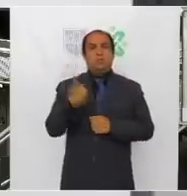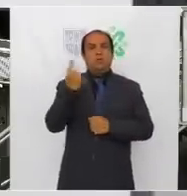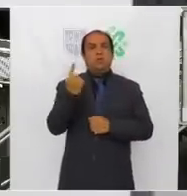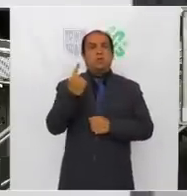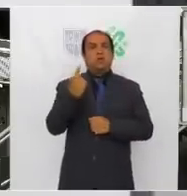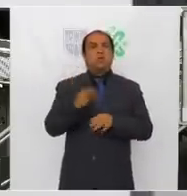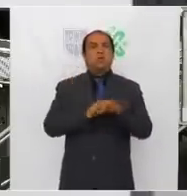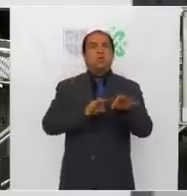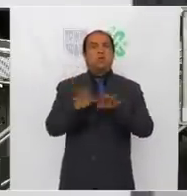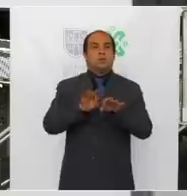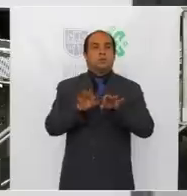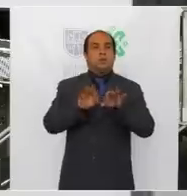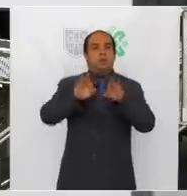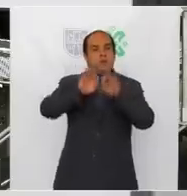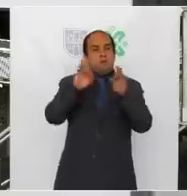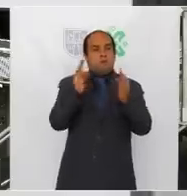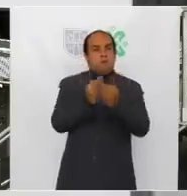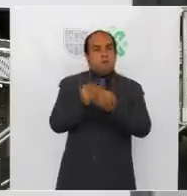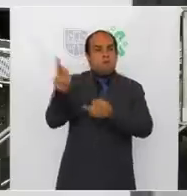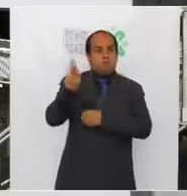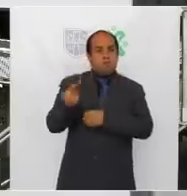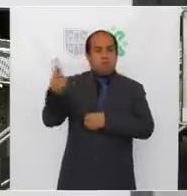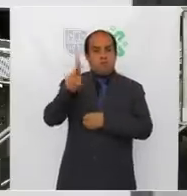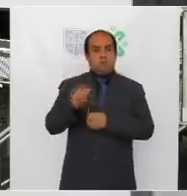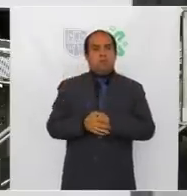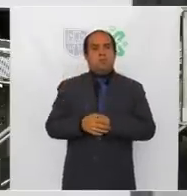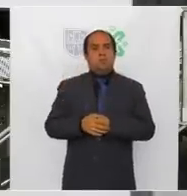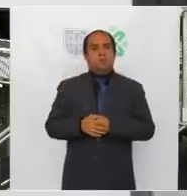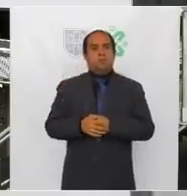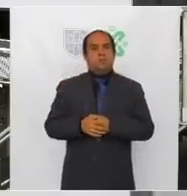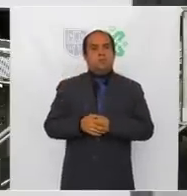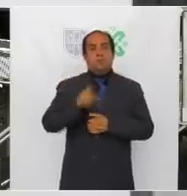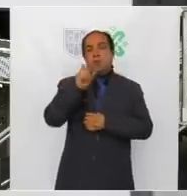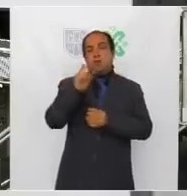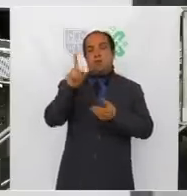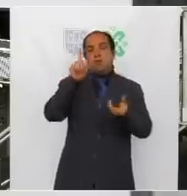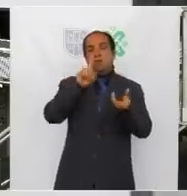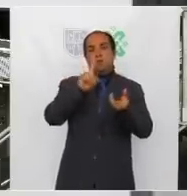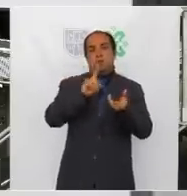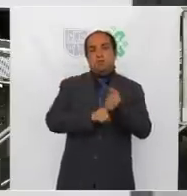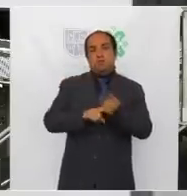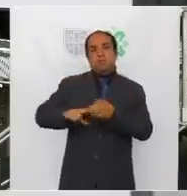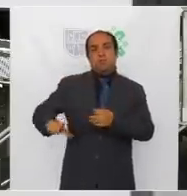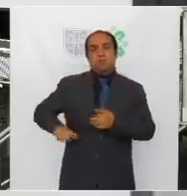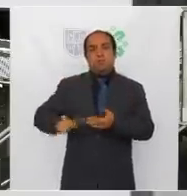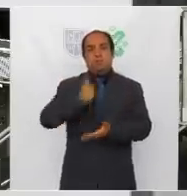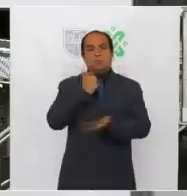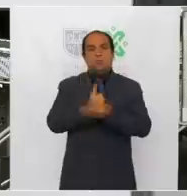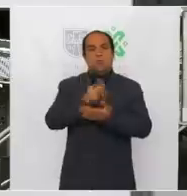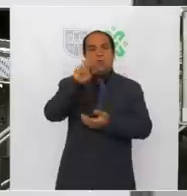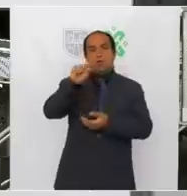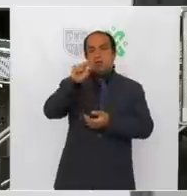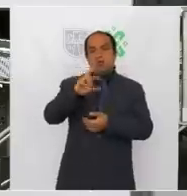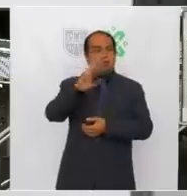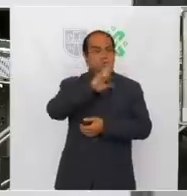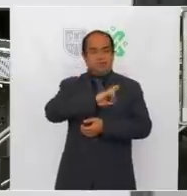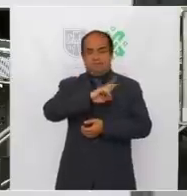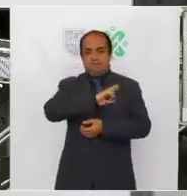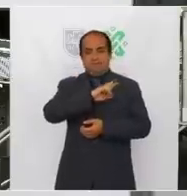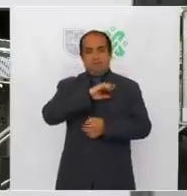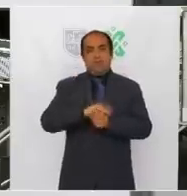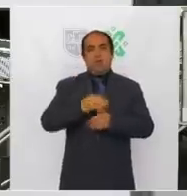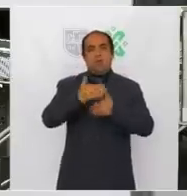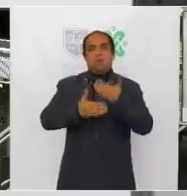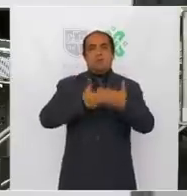operada de manera pública, es decir, por el propio gobierno de la ciudad. No estamos privatizando el